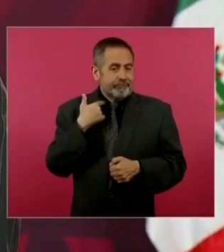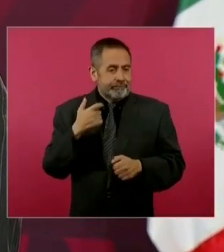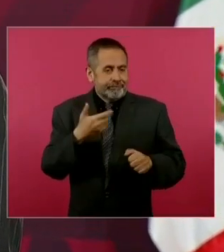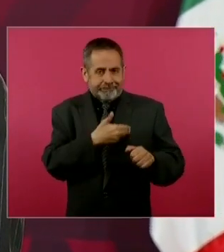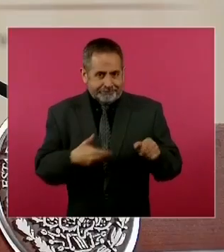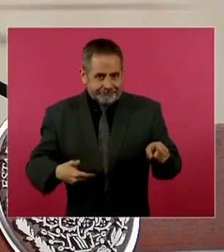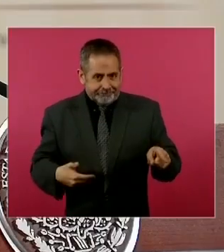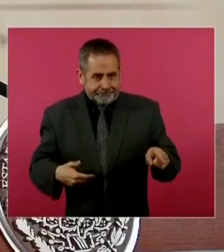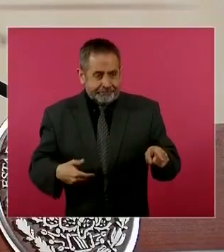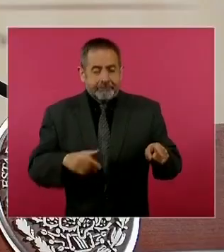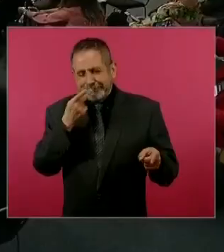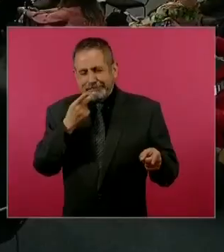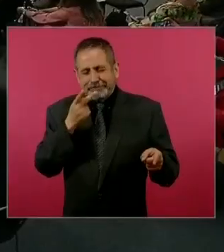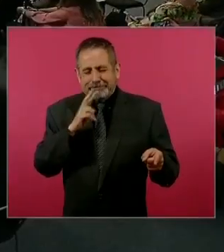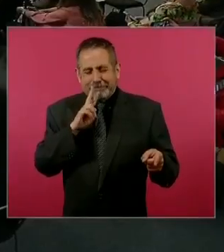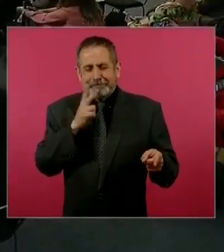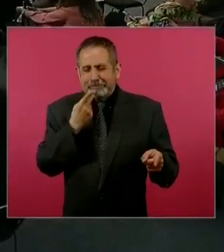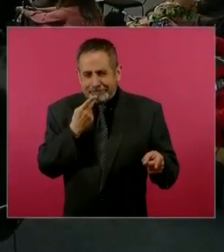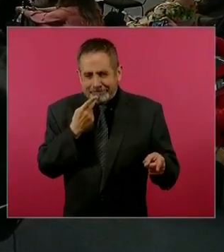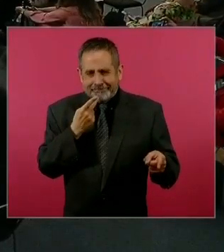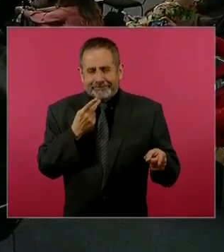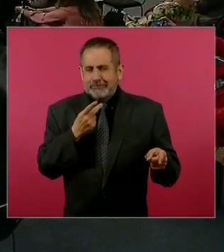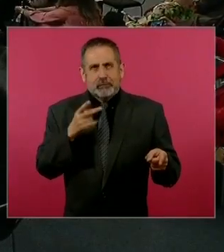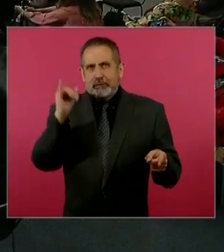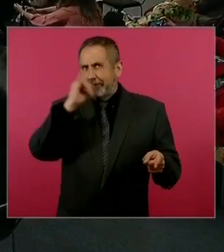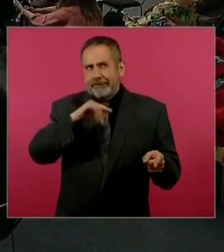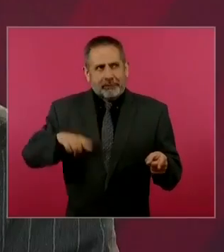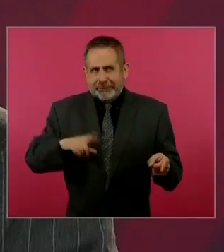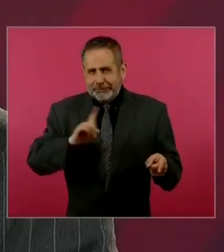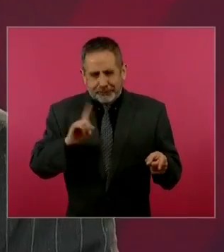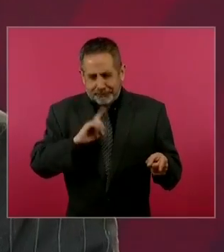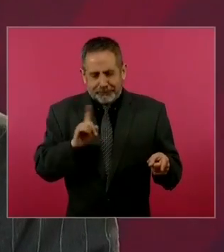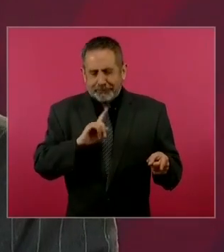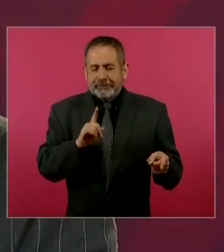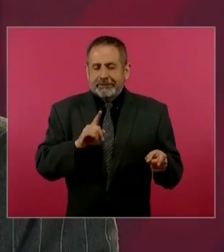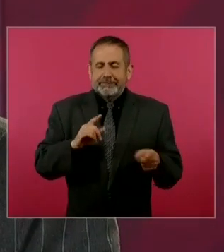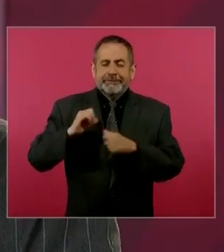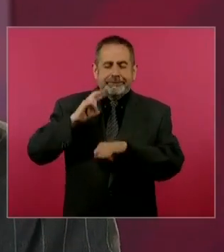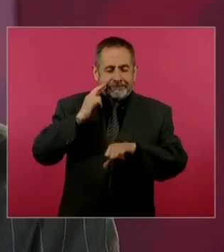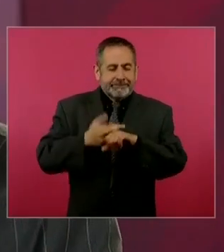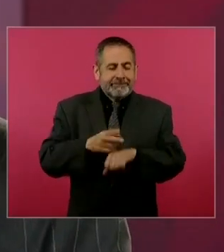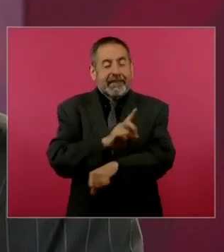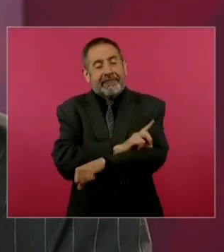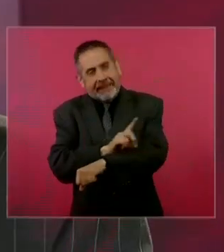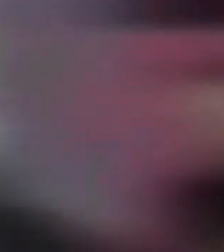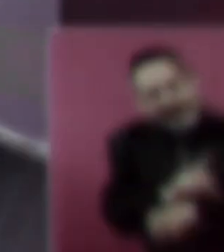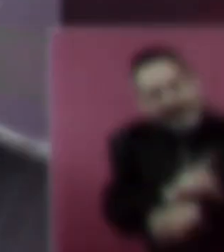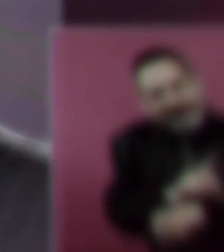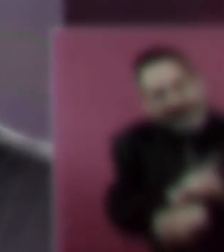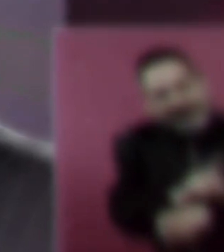y de cuando fue delegada en Miguel Hidalgo.